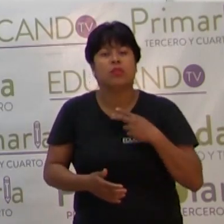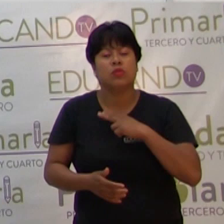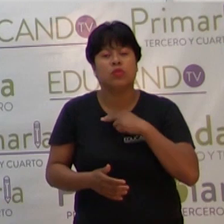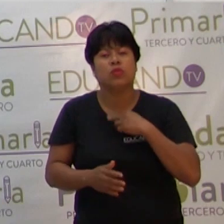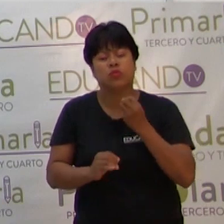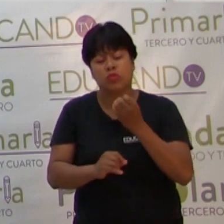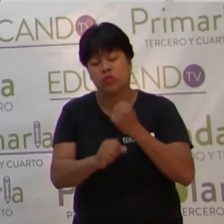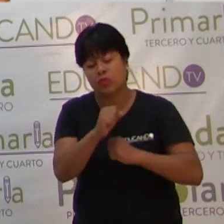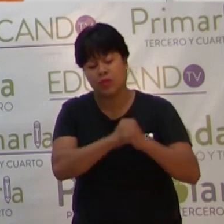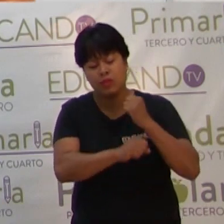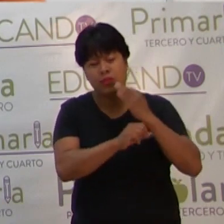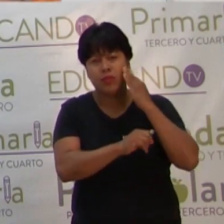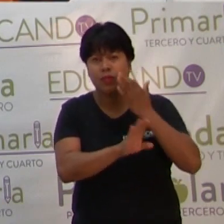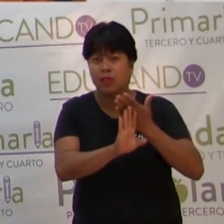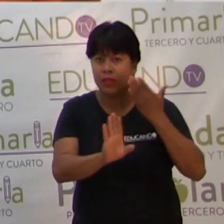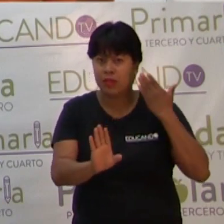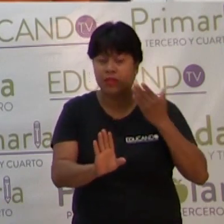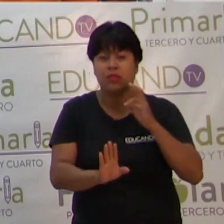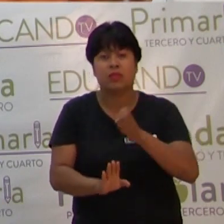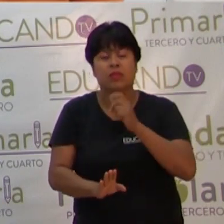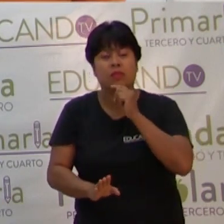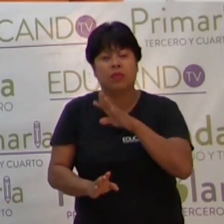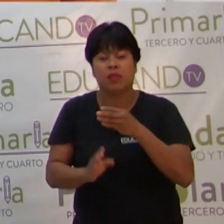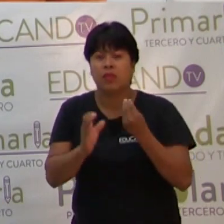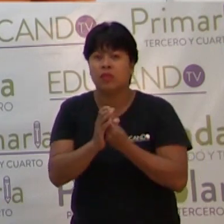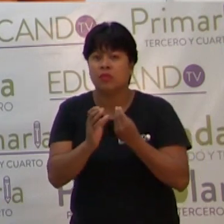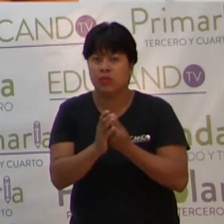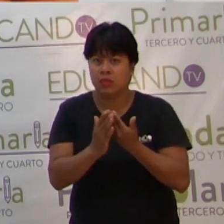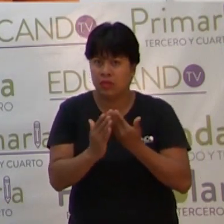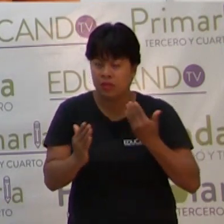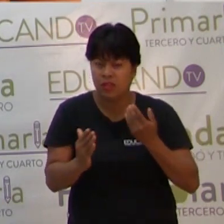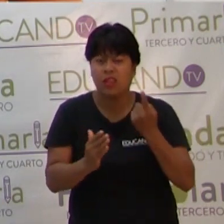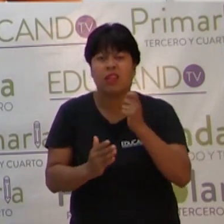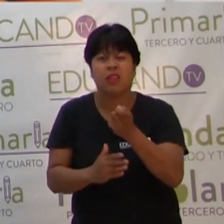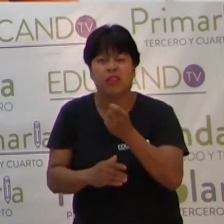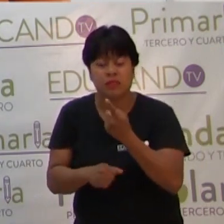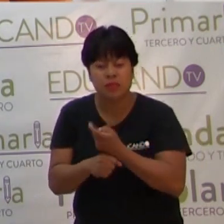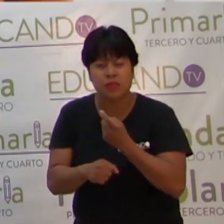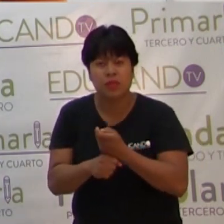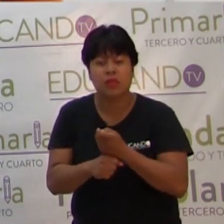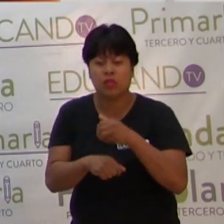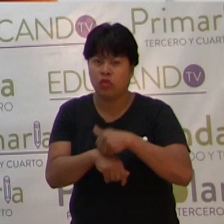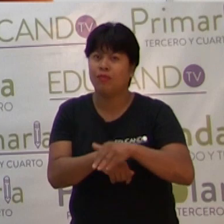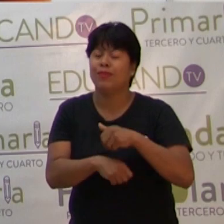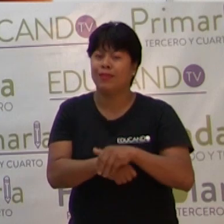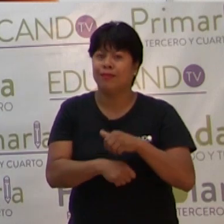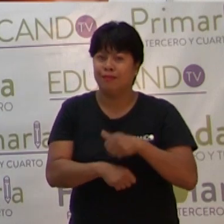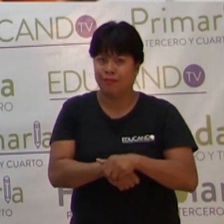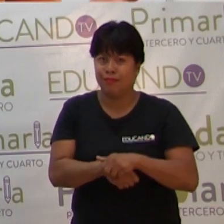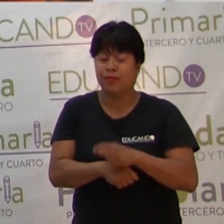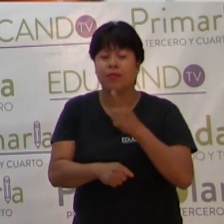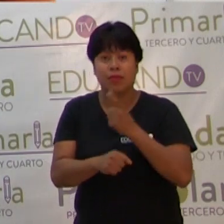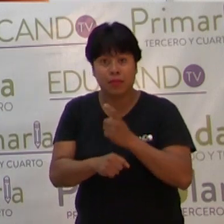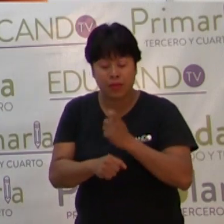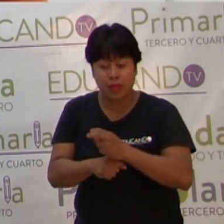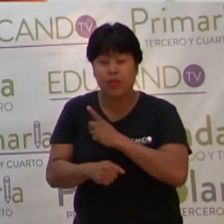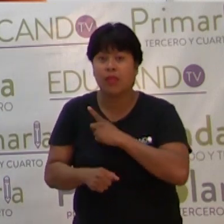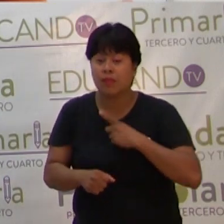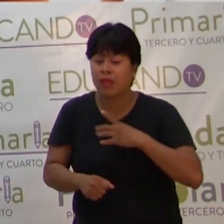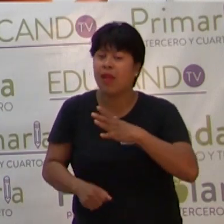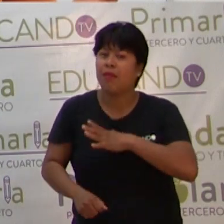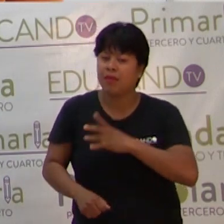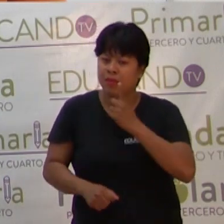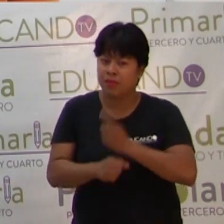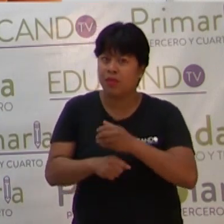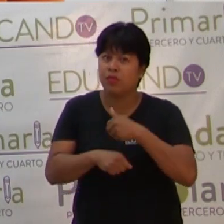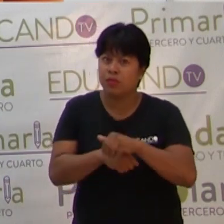mucho tiempo atrás también y que ya hemos abordado en unas sesiones anteriores, que es primero los números. Primero tuvieron que existir los números,